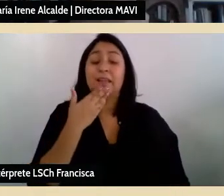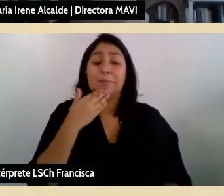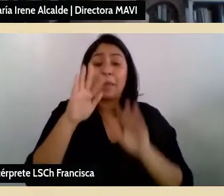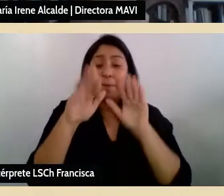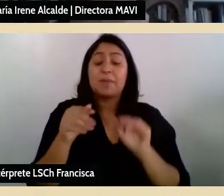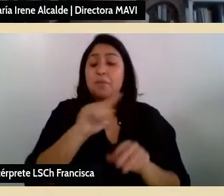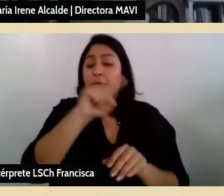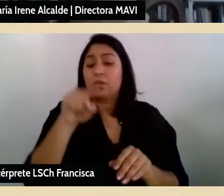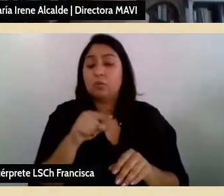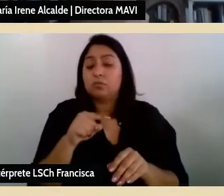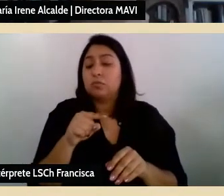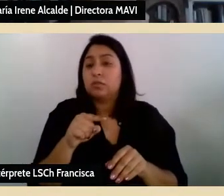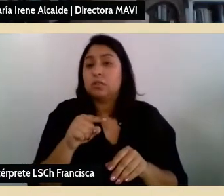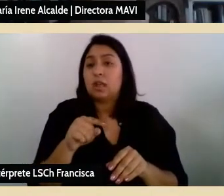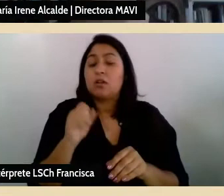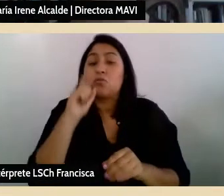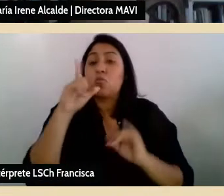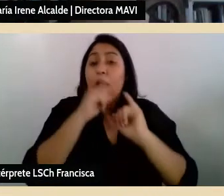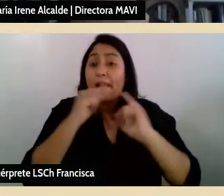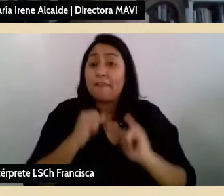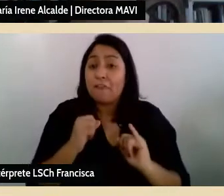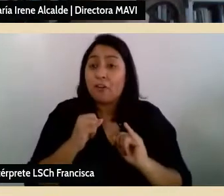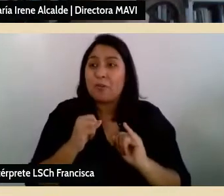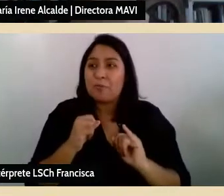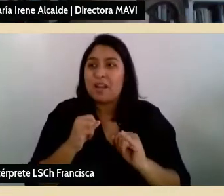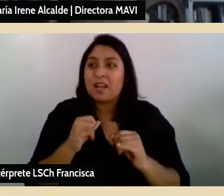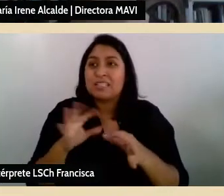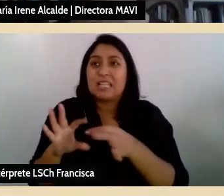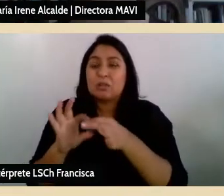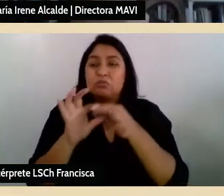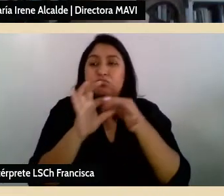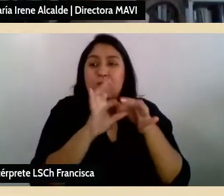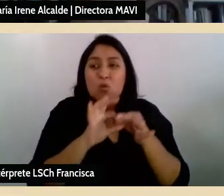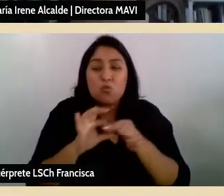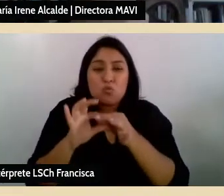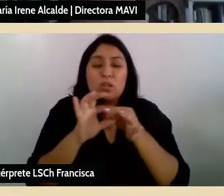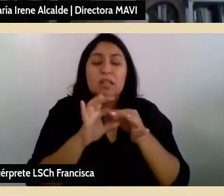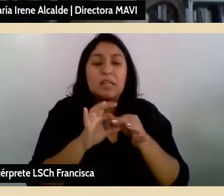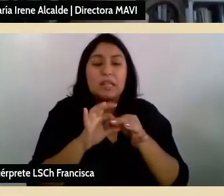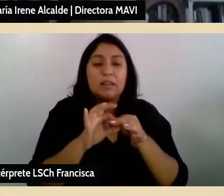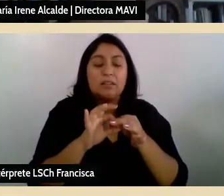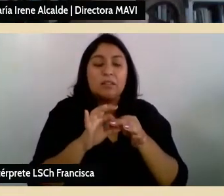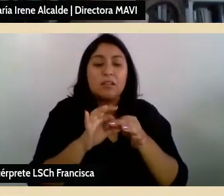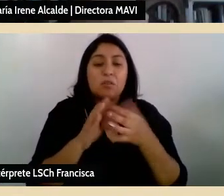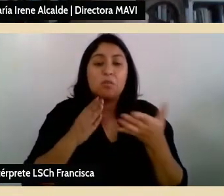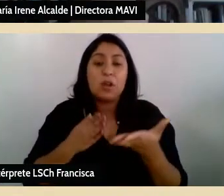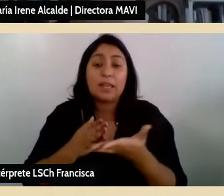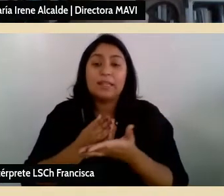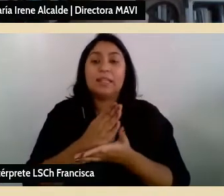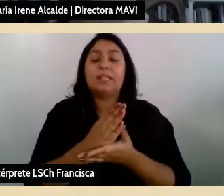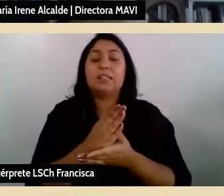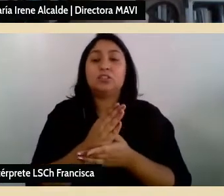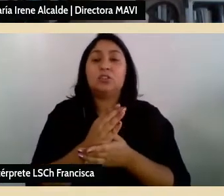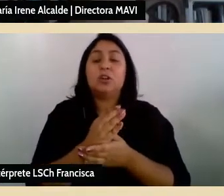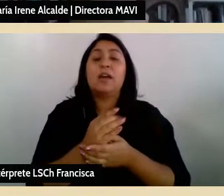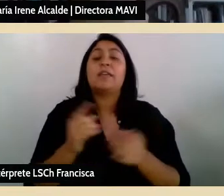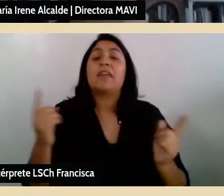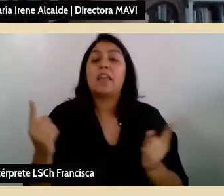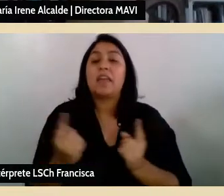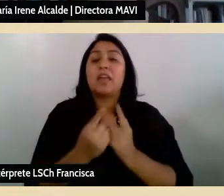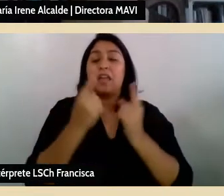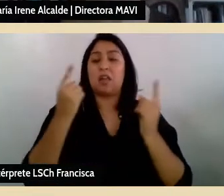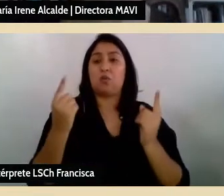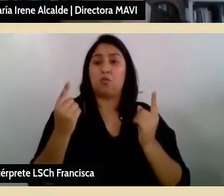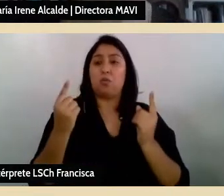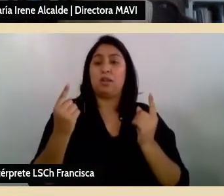qué forma se articula esta iniciativa de Encuentros Improbables?